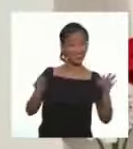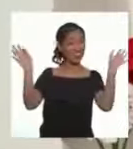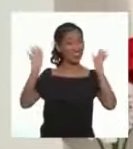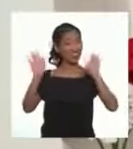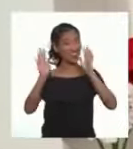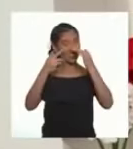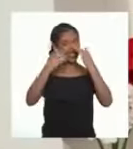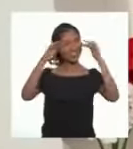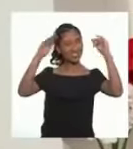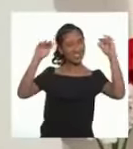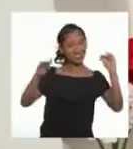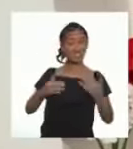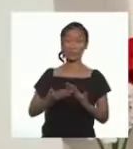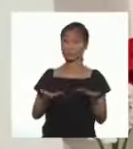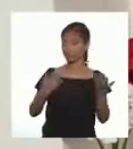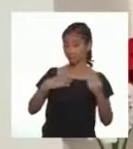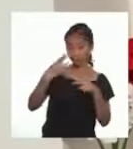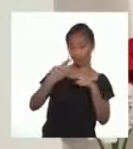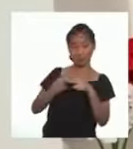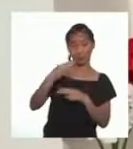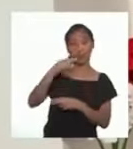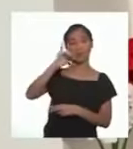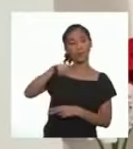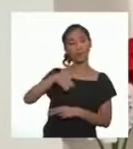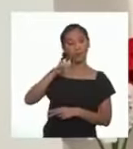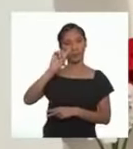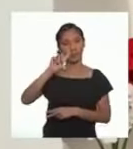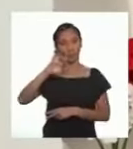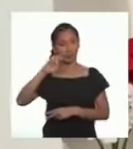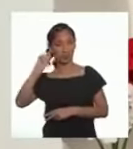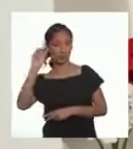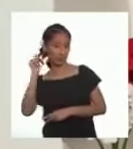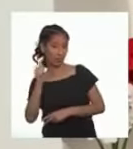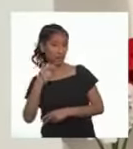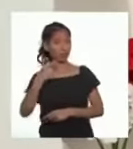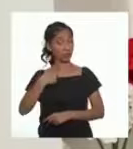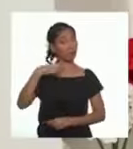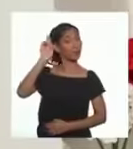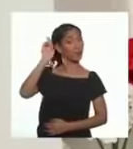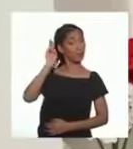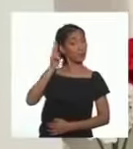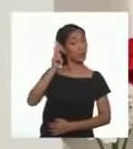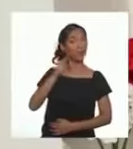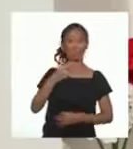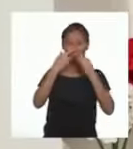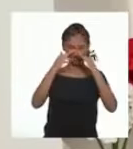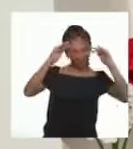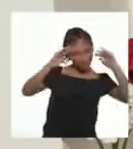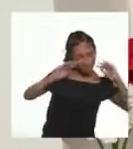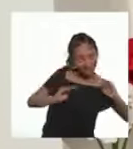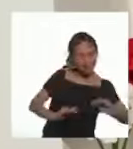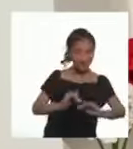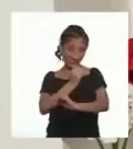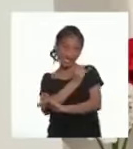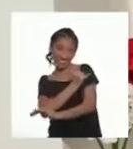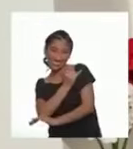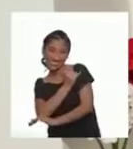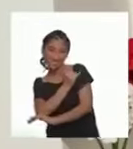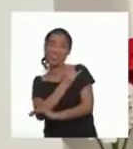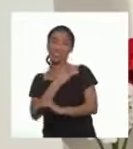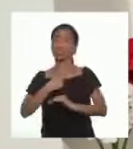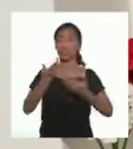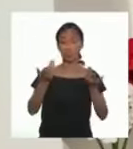Hola, niños y niñas. Mi nombre es Julieta Calderón Valer. Soy profesora de nivel inicial y trabajo en